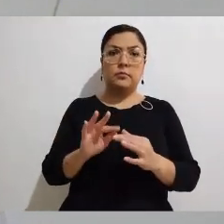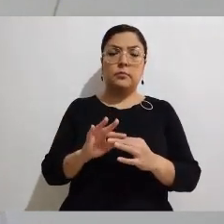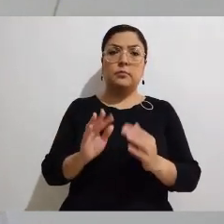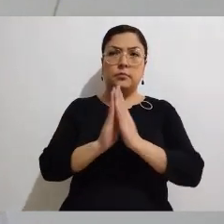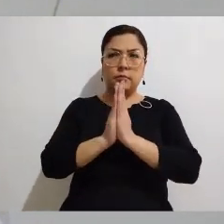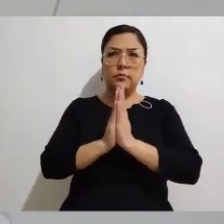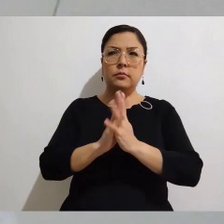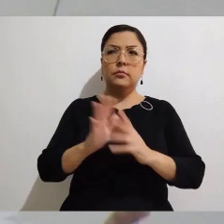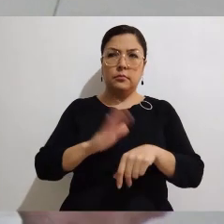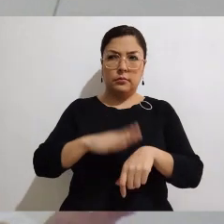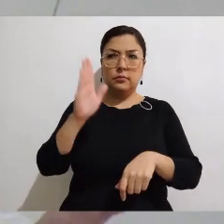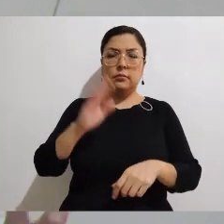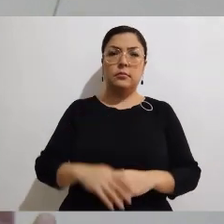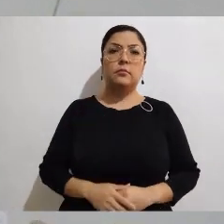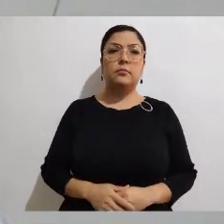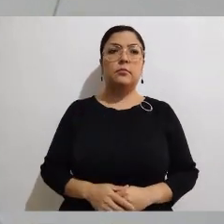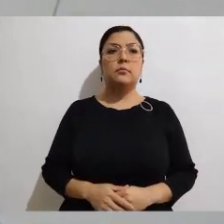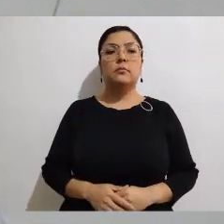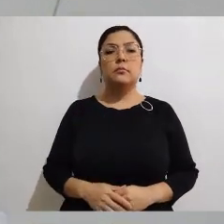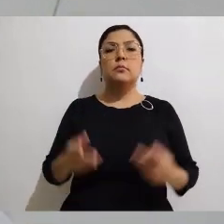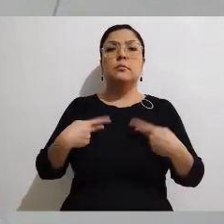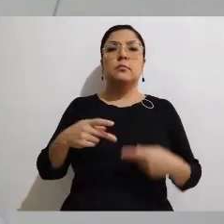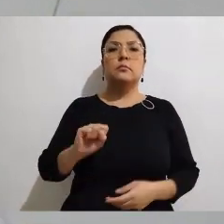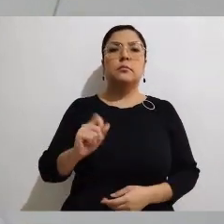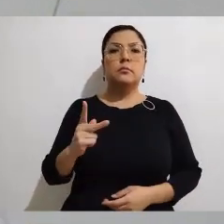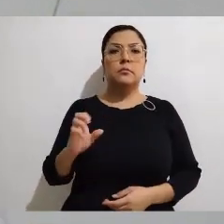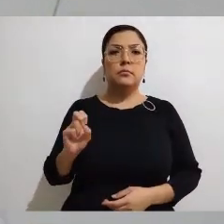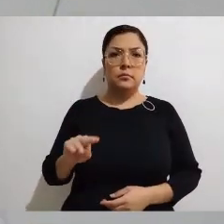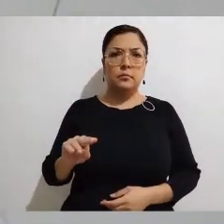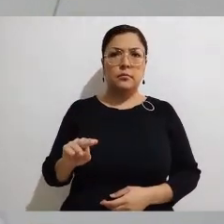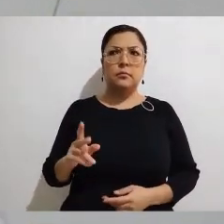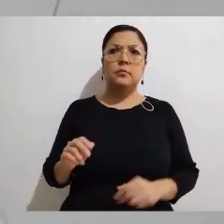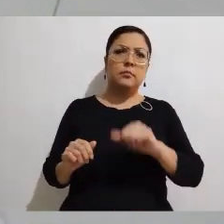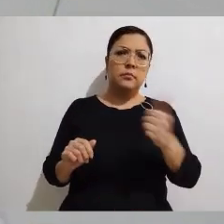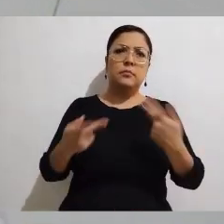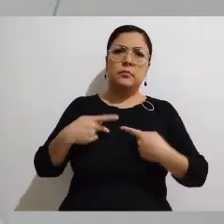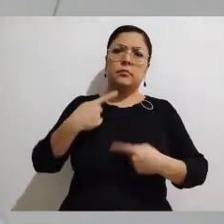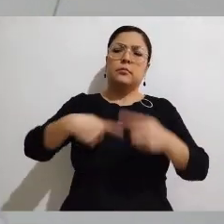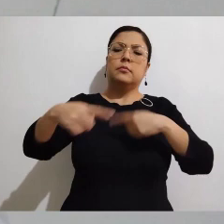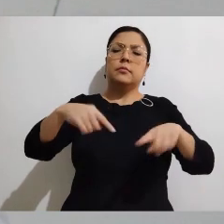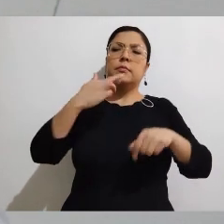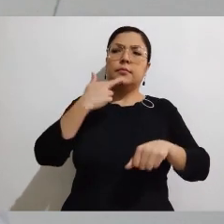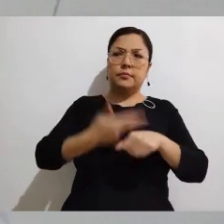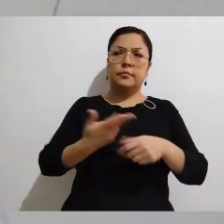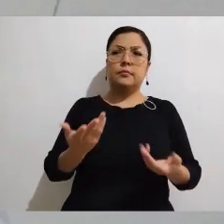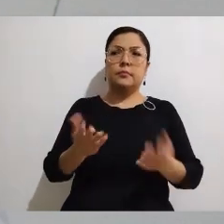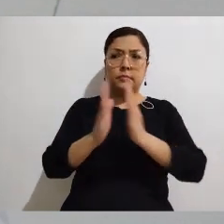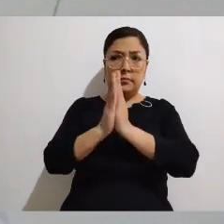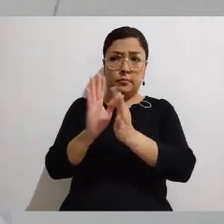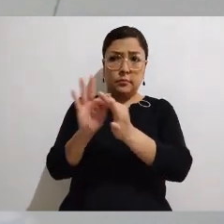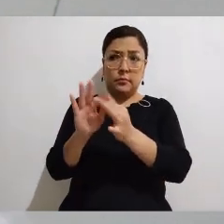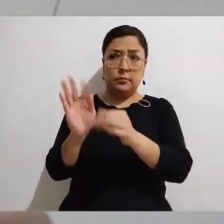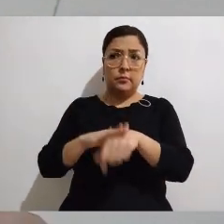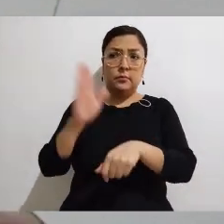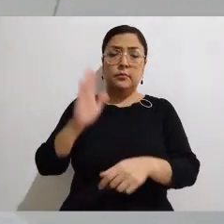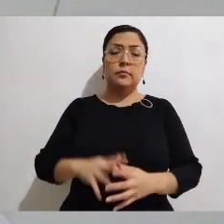un poco ¿cuál es el personal del SPEN? ¿Cuál es el personal de la rama administrativa? Si eres tan amable para que la ciudadanía sepa